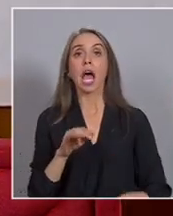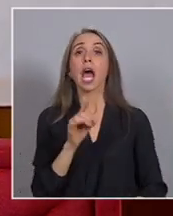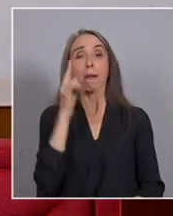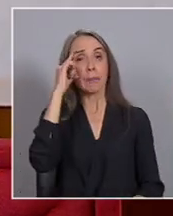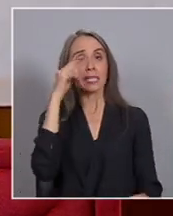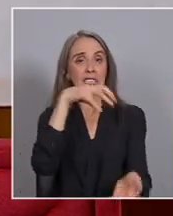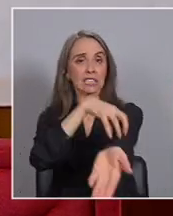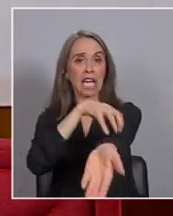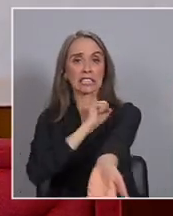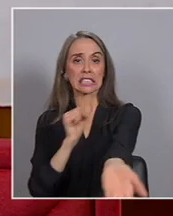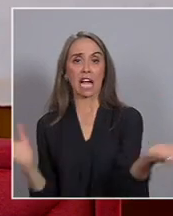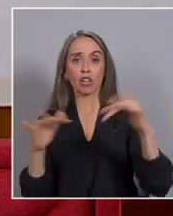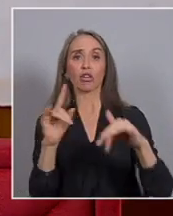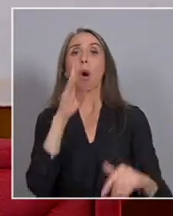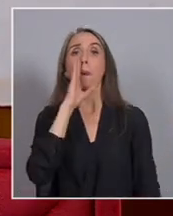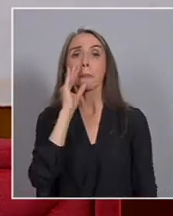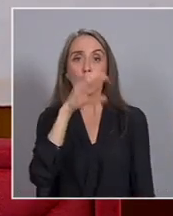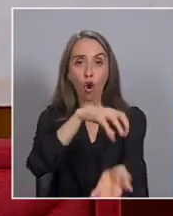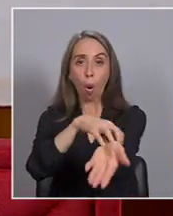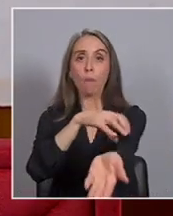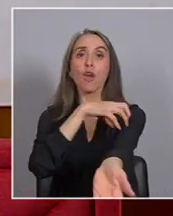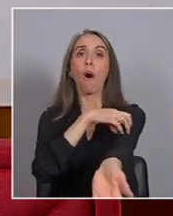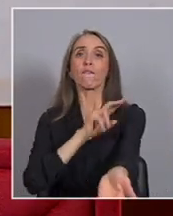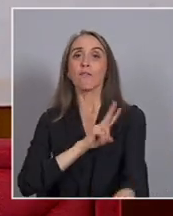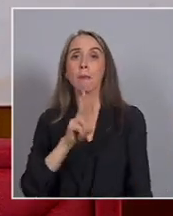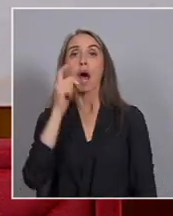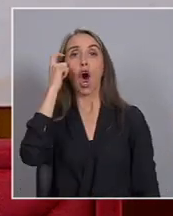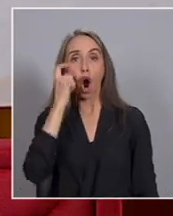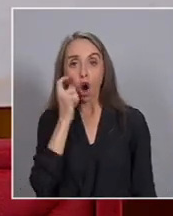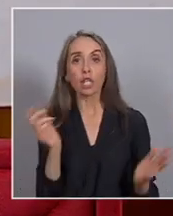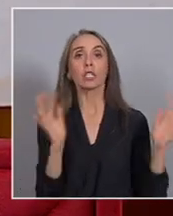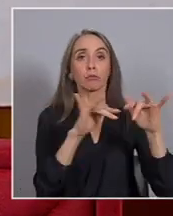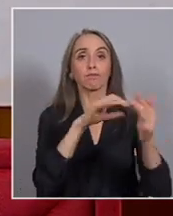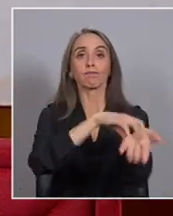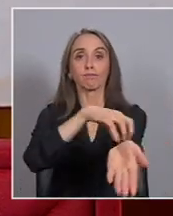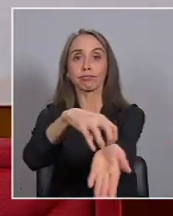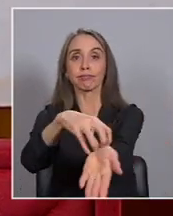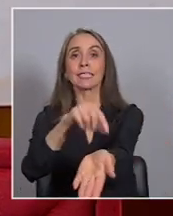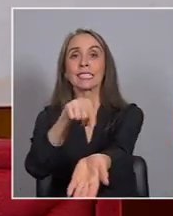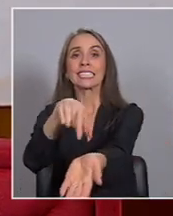Santiago, también en Biobío, Valparaíso, O'Higgins,